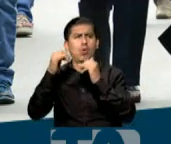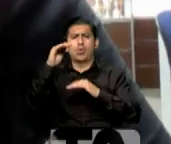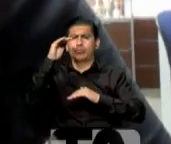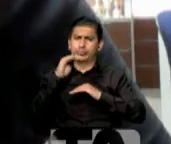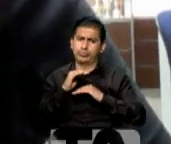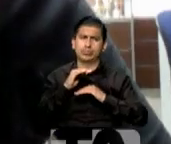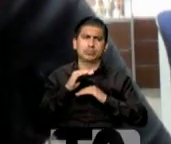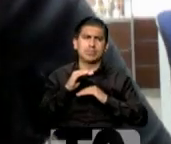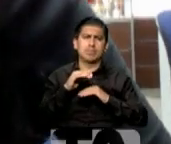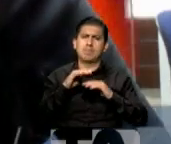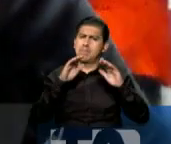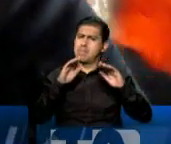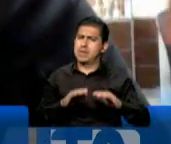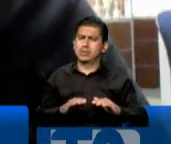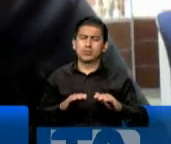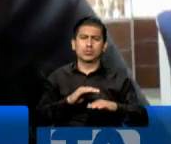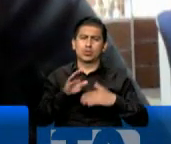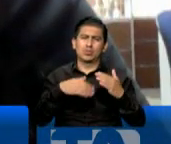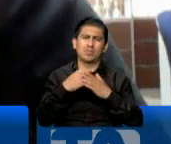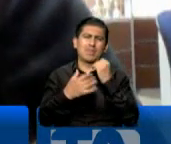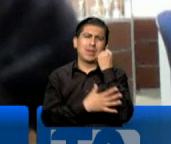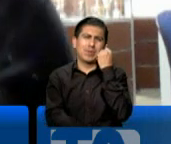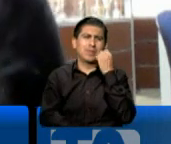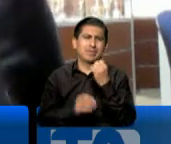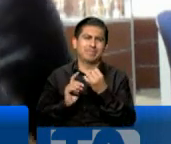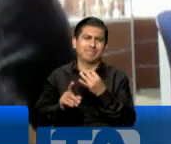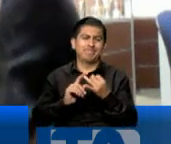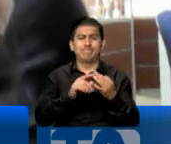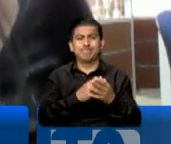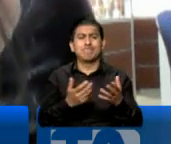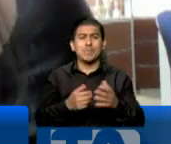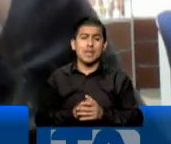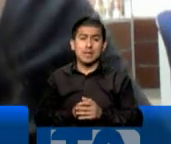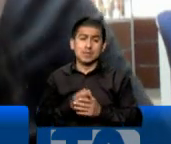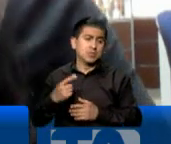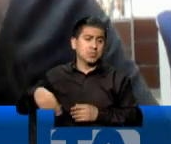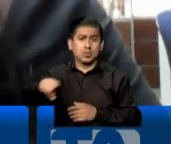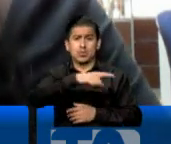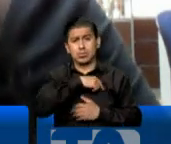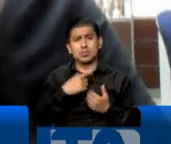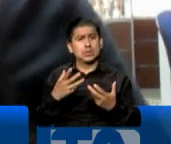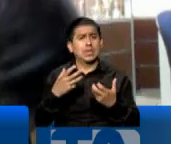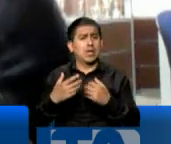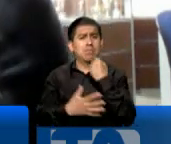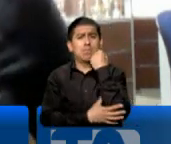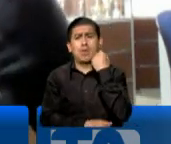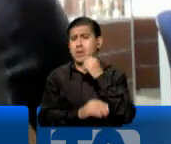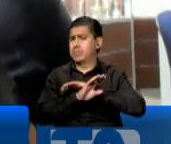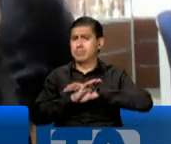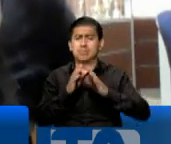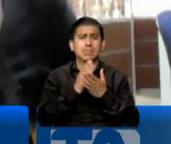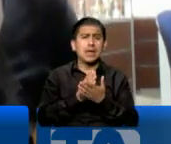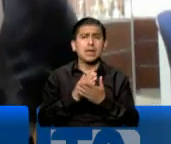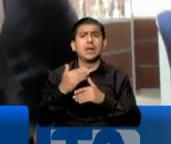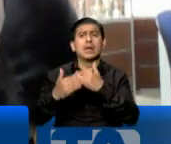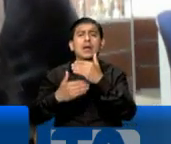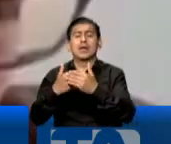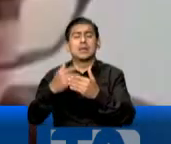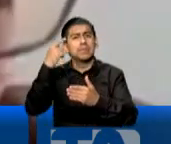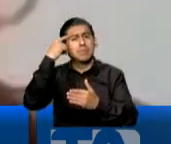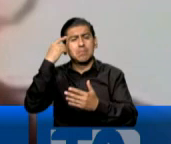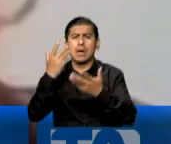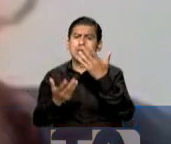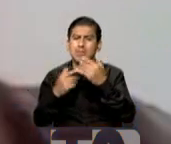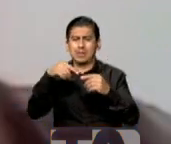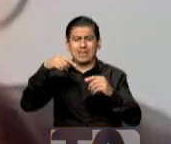personas. Regresivos a la lucha del Ecuador por salir de la pobreza, se calcula que habrá un retroceso de más o menos 13 años.